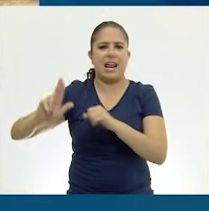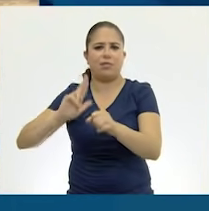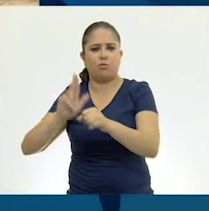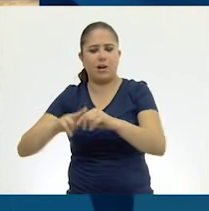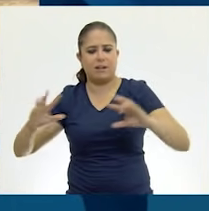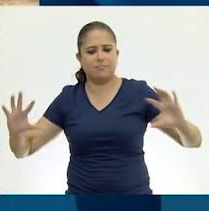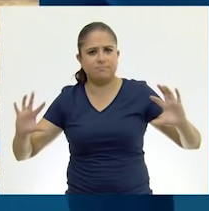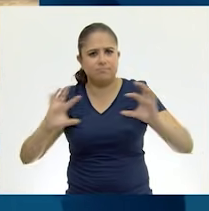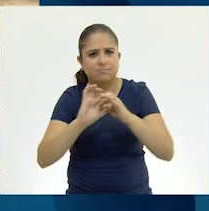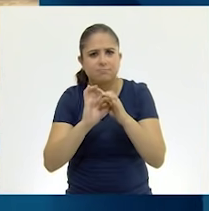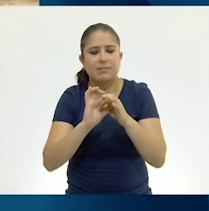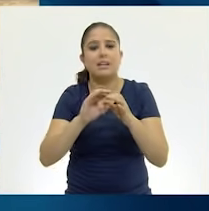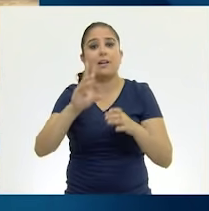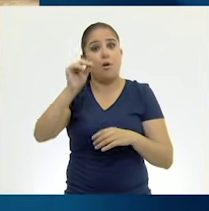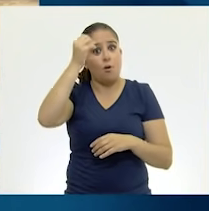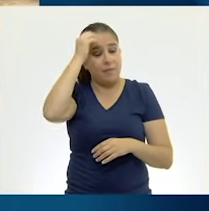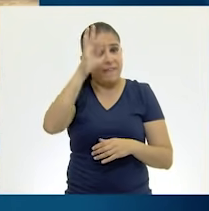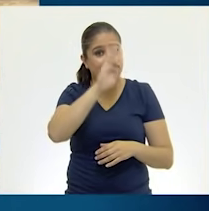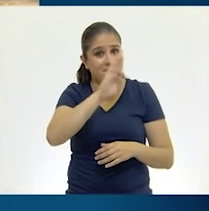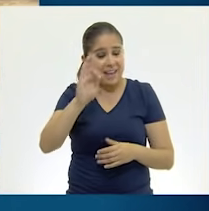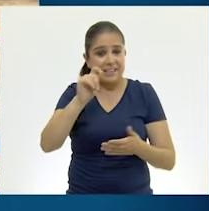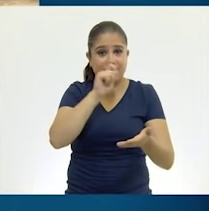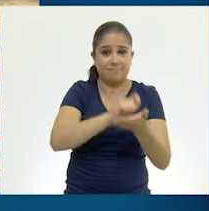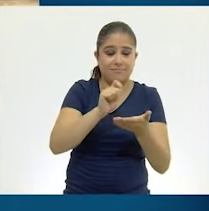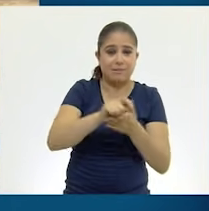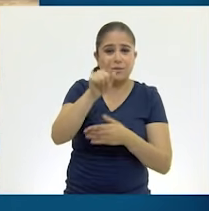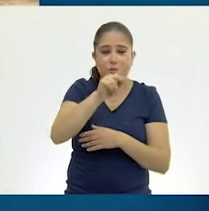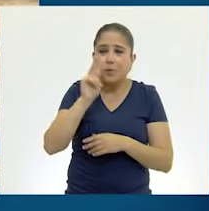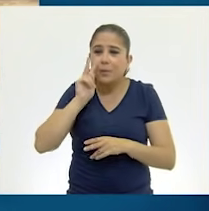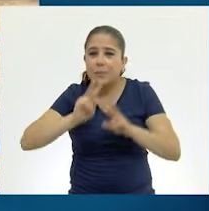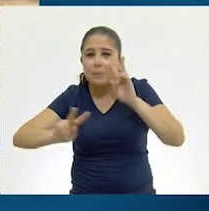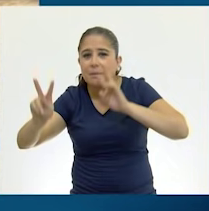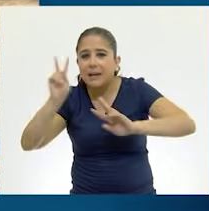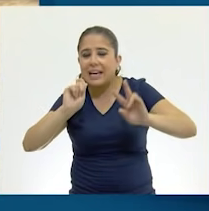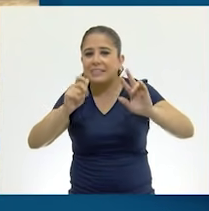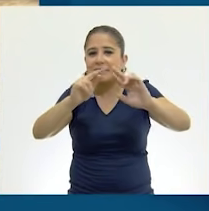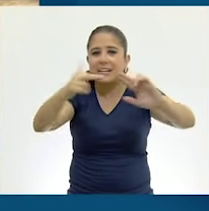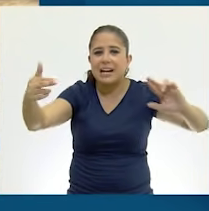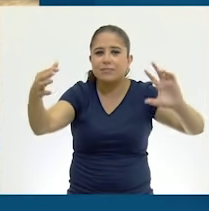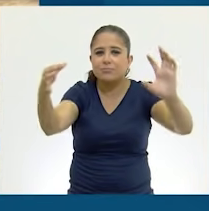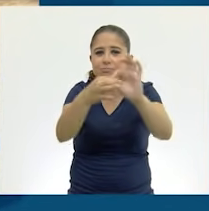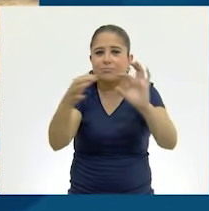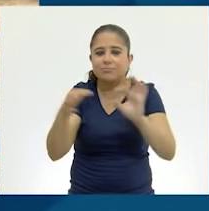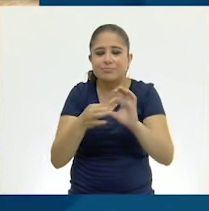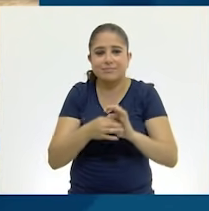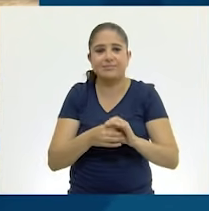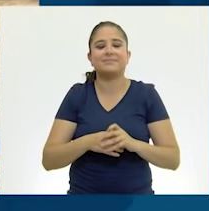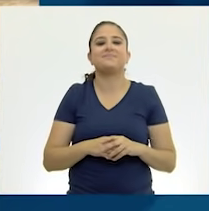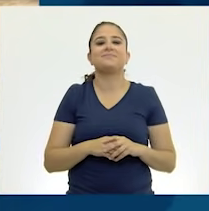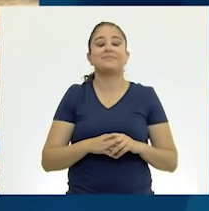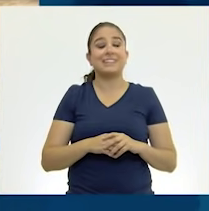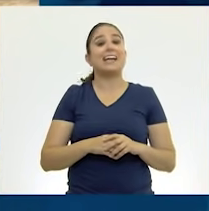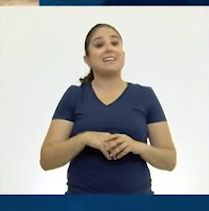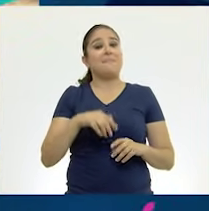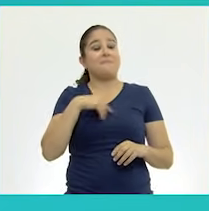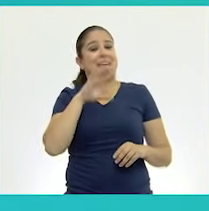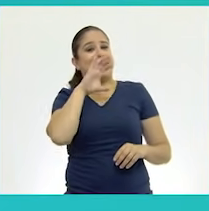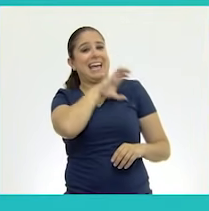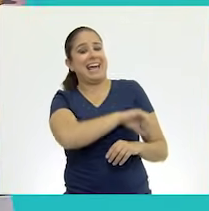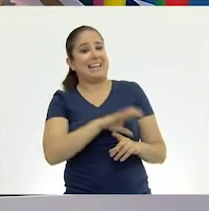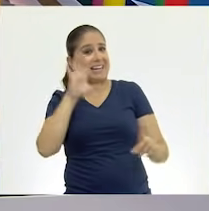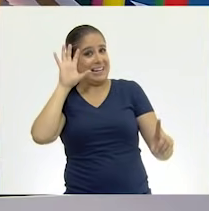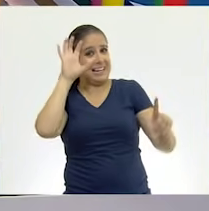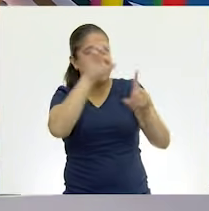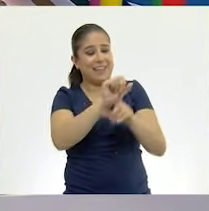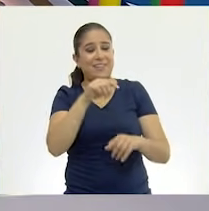olviden anotar la fecha y el lugar donde observaron esas relaciones. ¡Me encanta el reto de hoy! ¡Vamos a